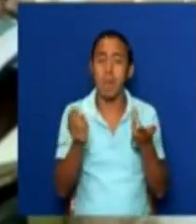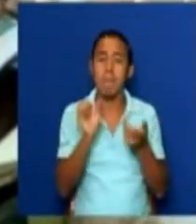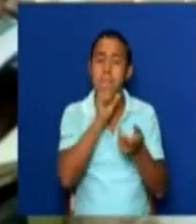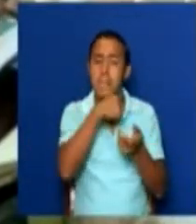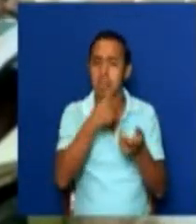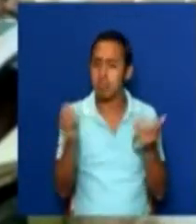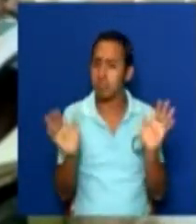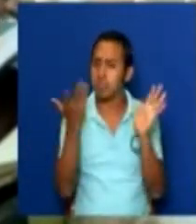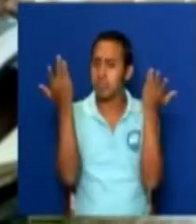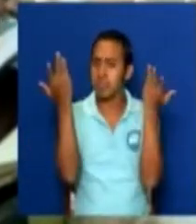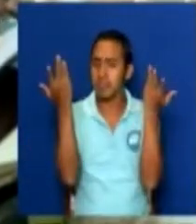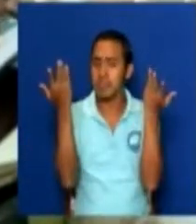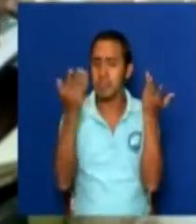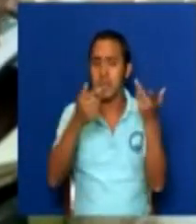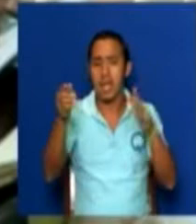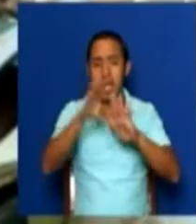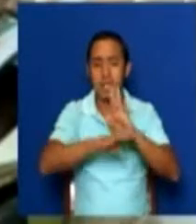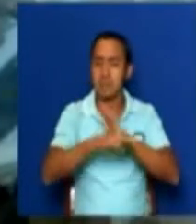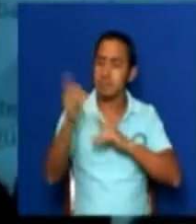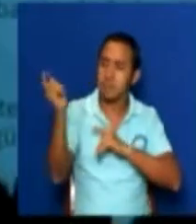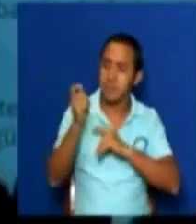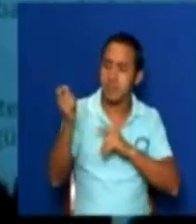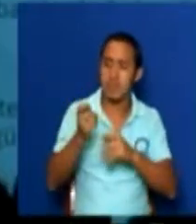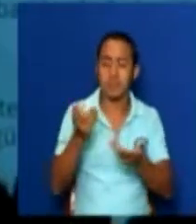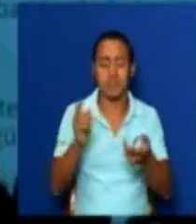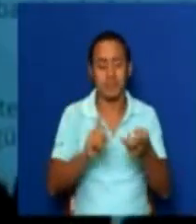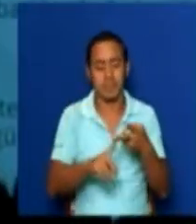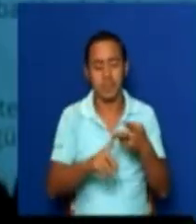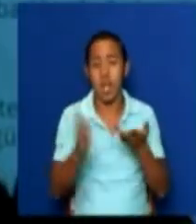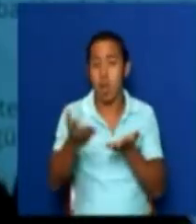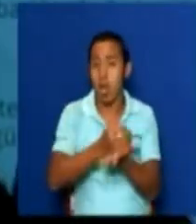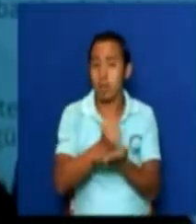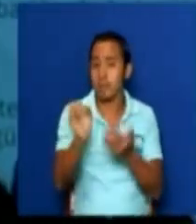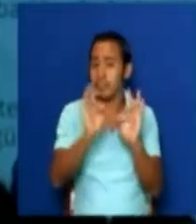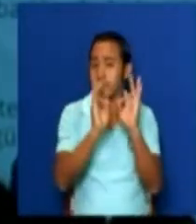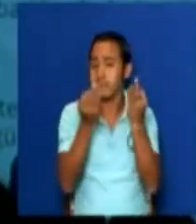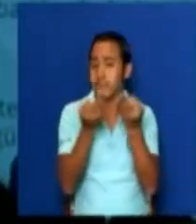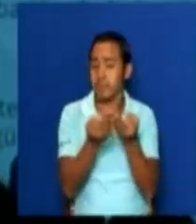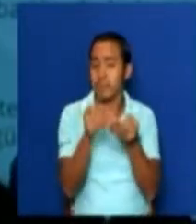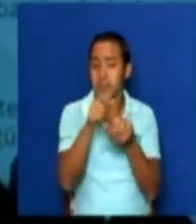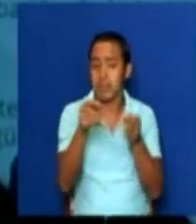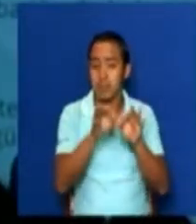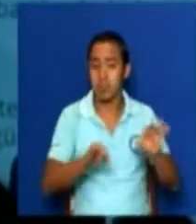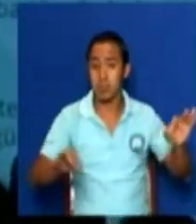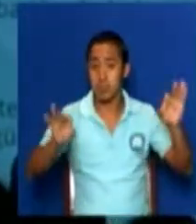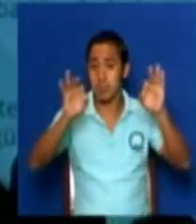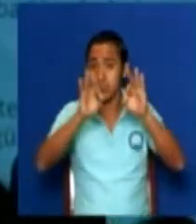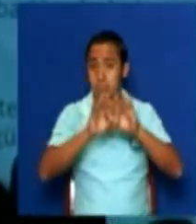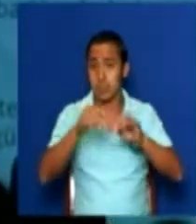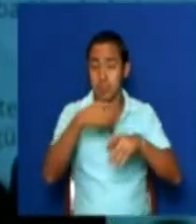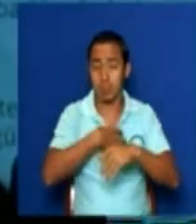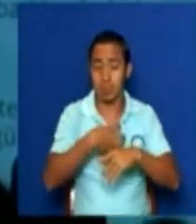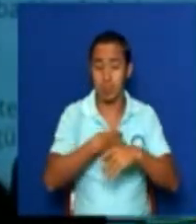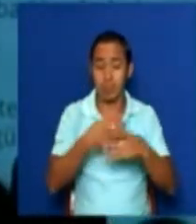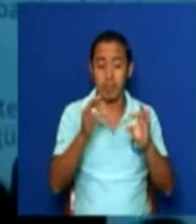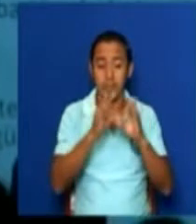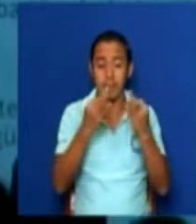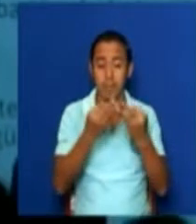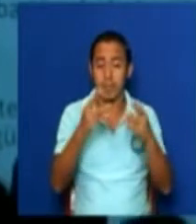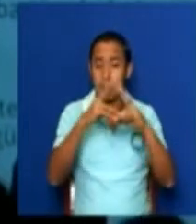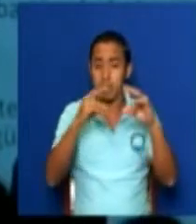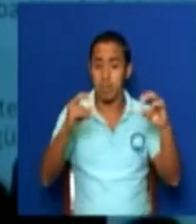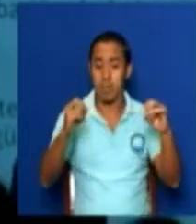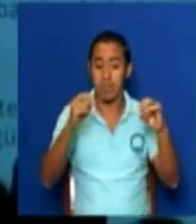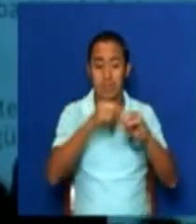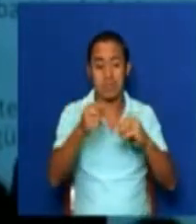pensión reducida. Código de familia, la que nos permite resaltar el papel protagónico de la familia nicaragüense